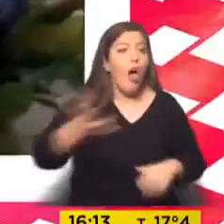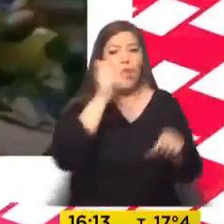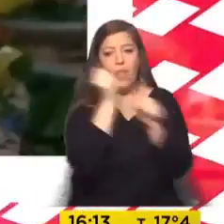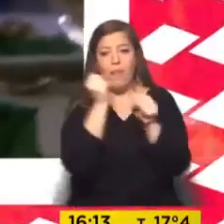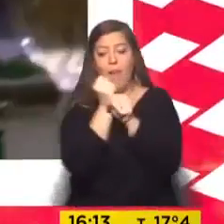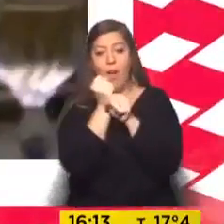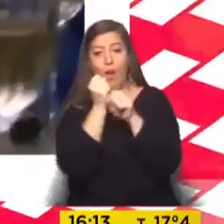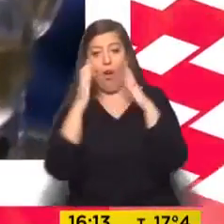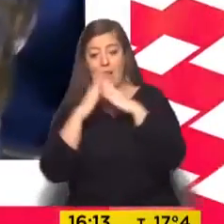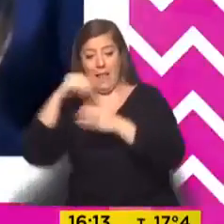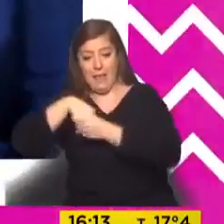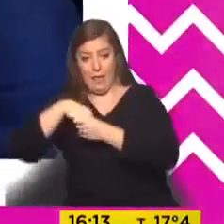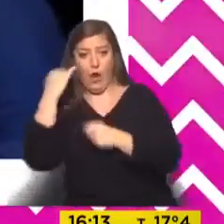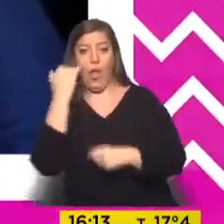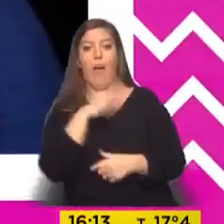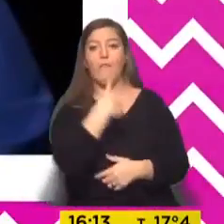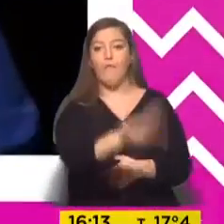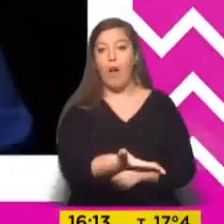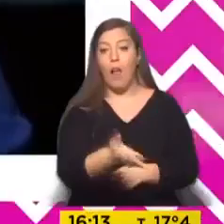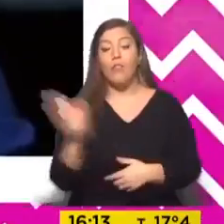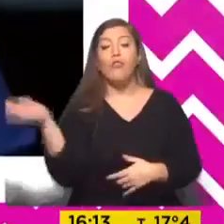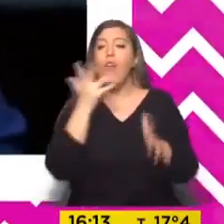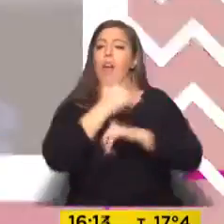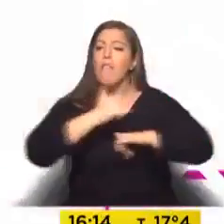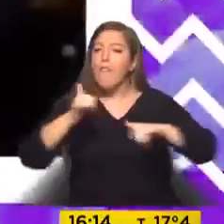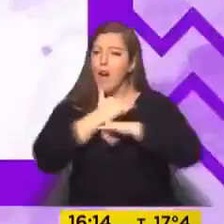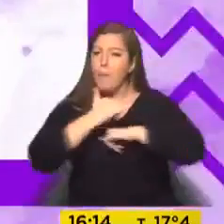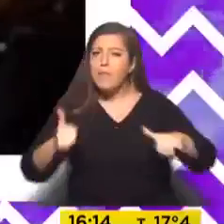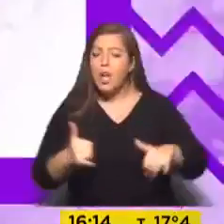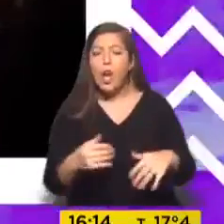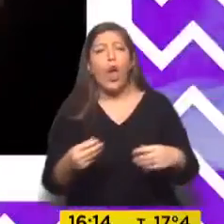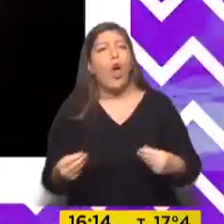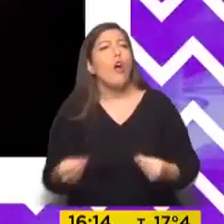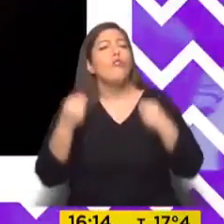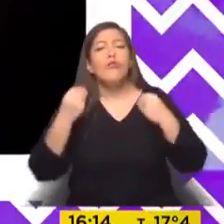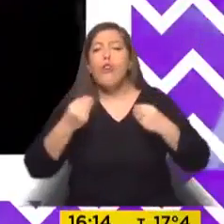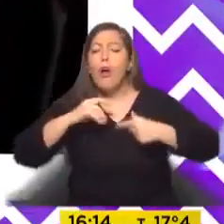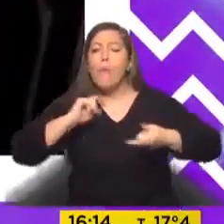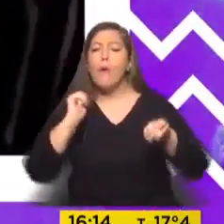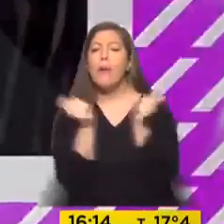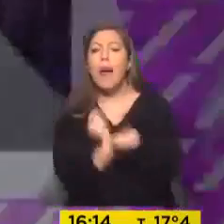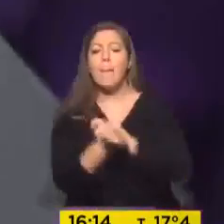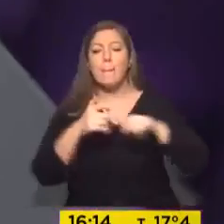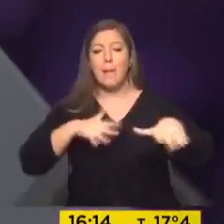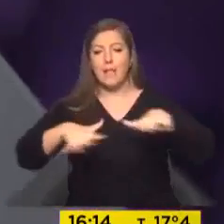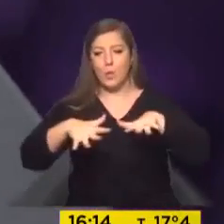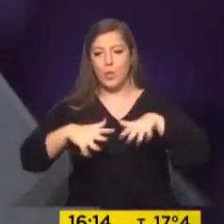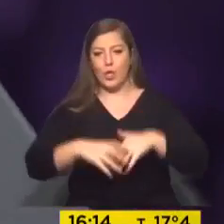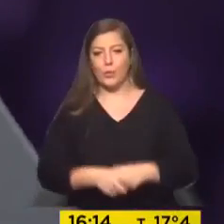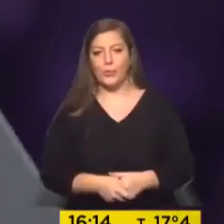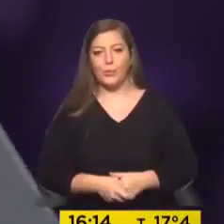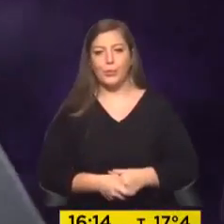del hogar. Con todos estos datos, ¿cómo revertimos esta situación?